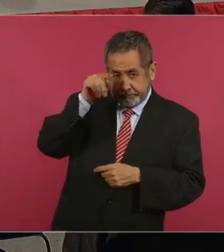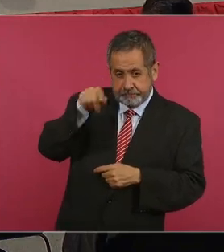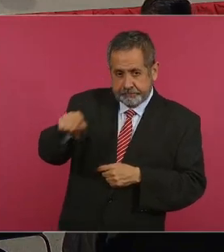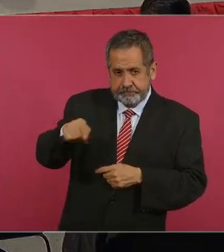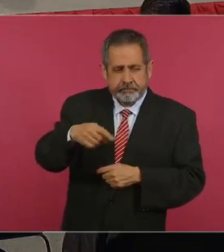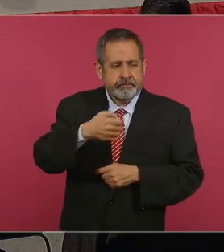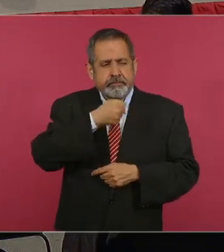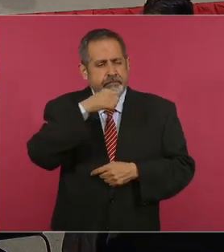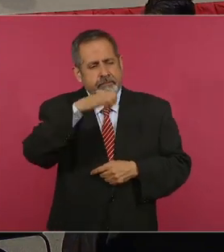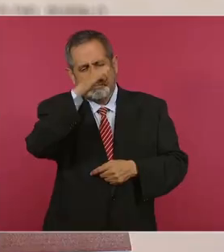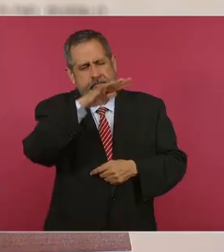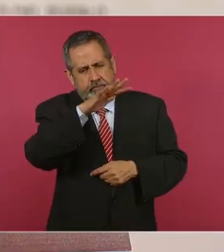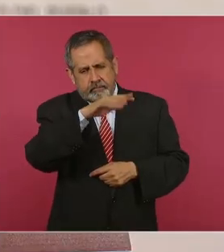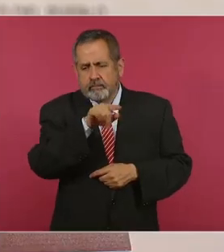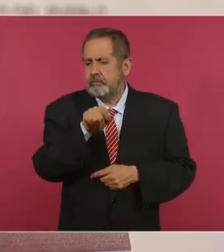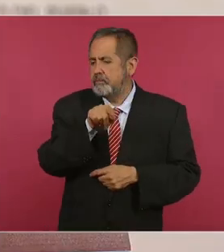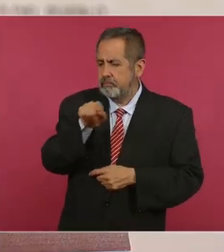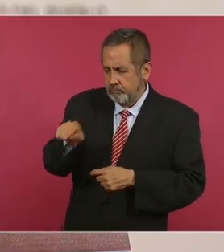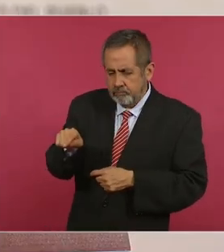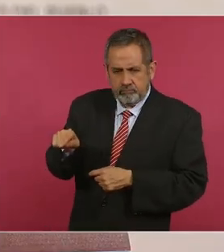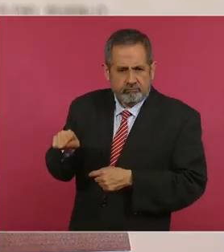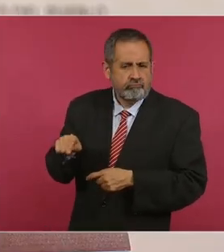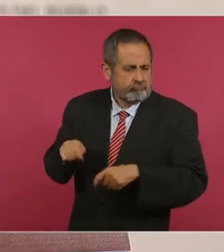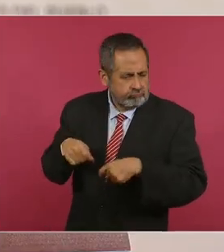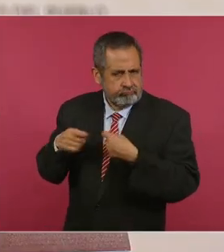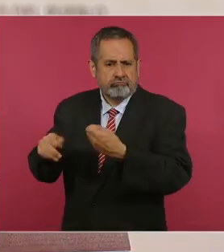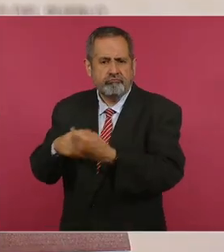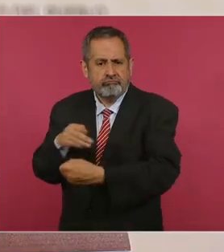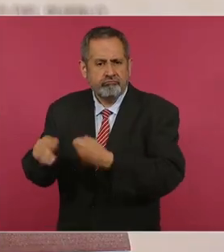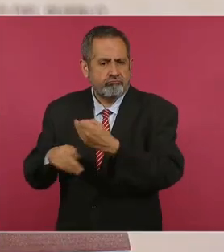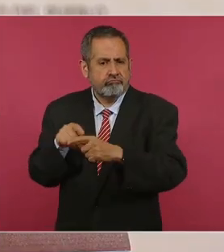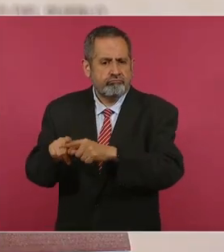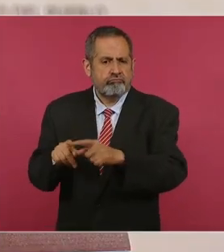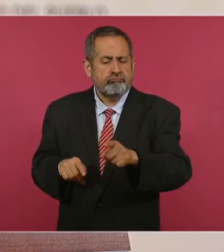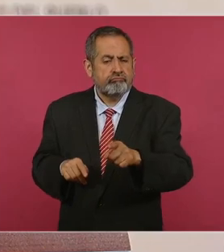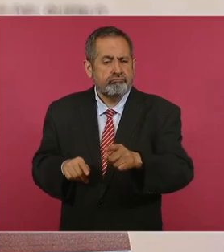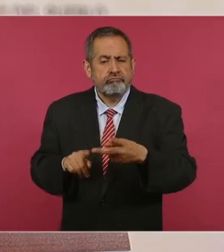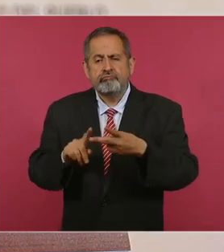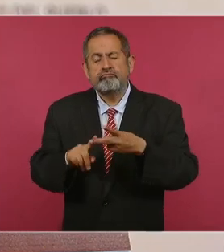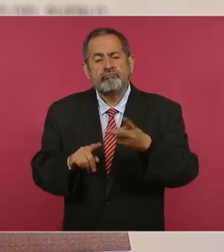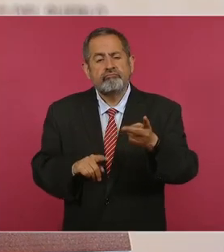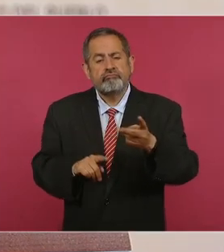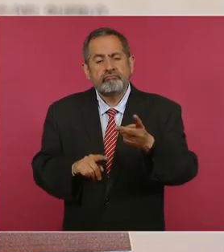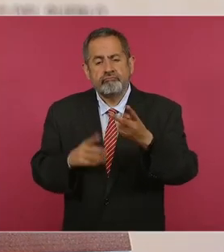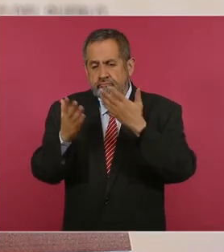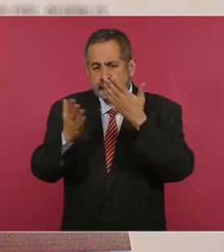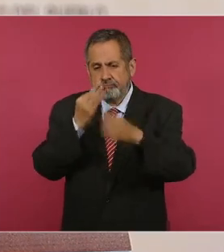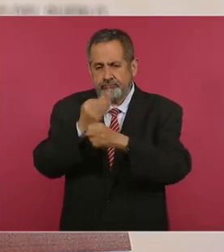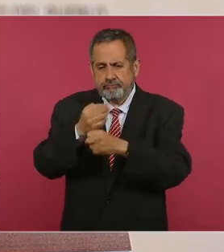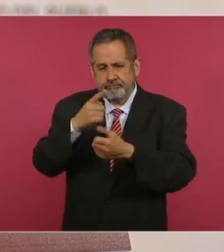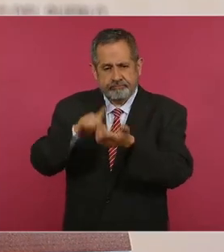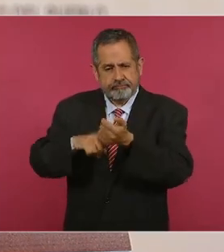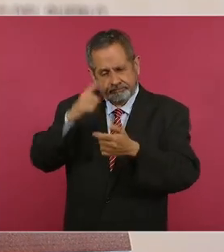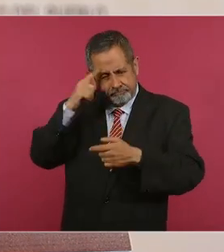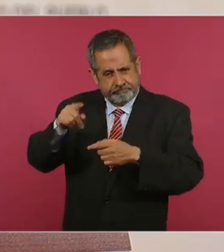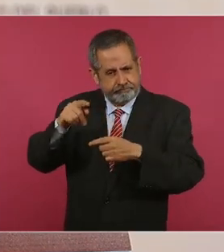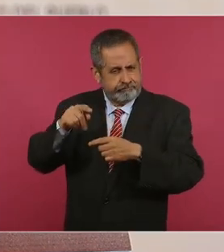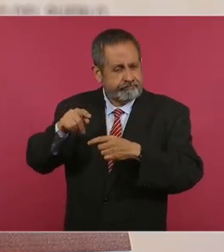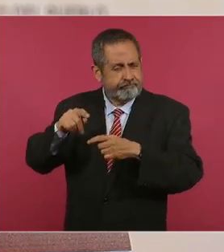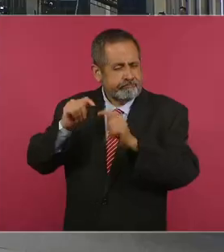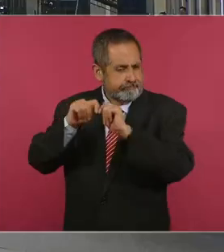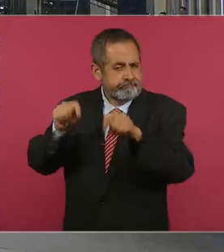adultos mayores o el número de personas o de estudiantes beneficiados, en todos los